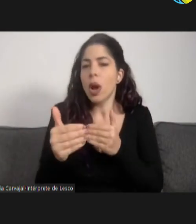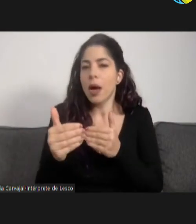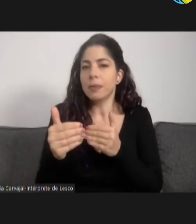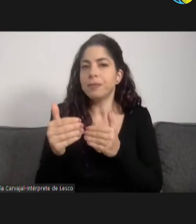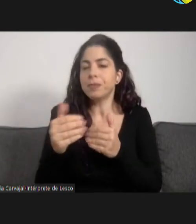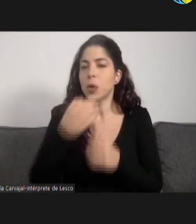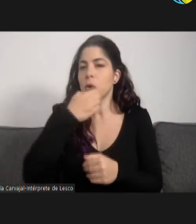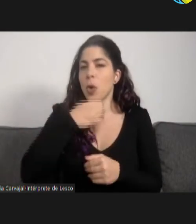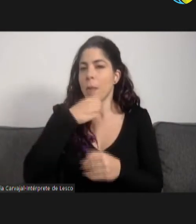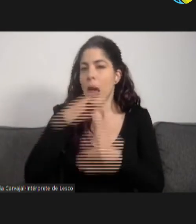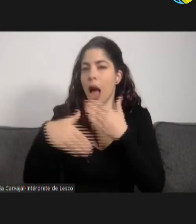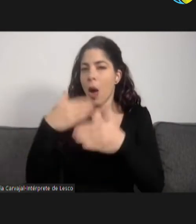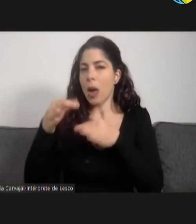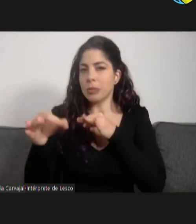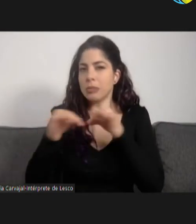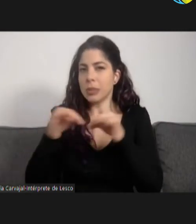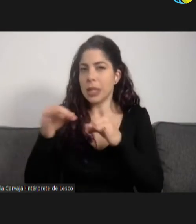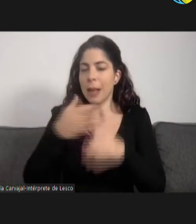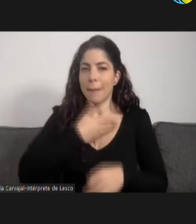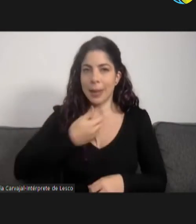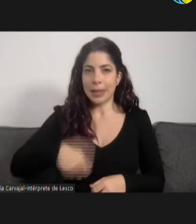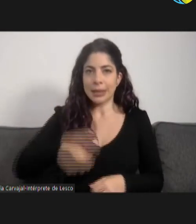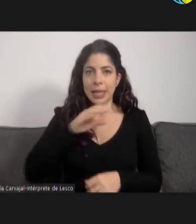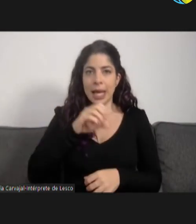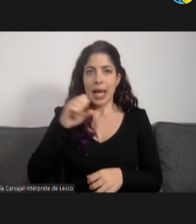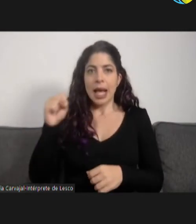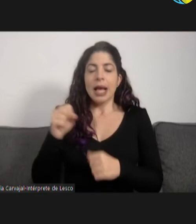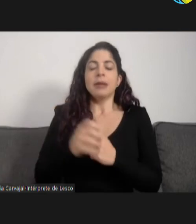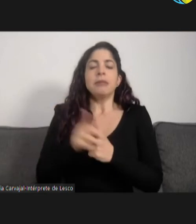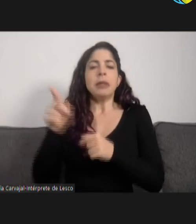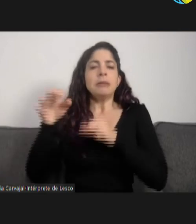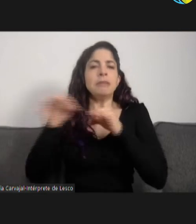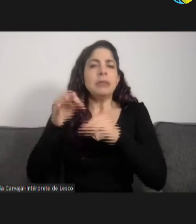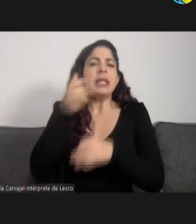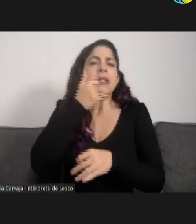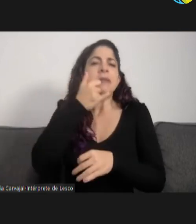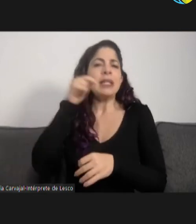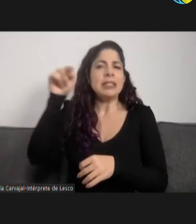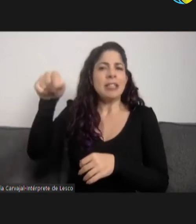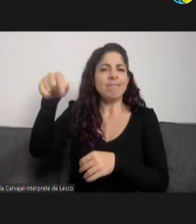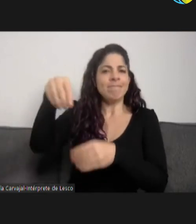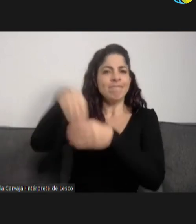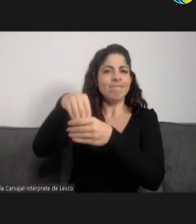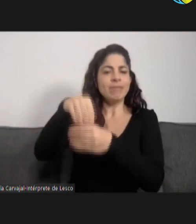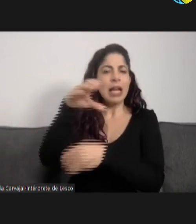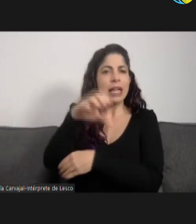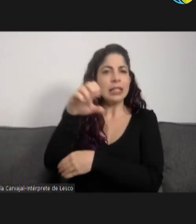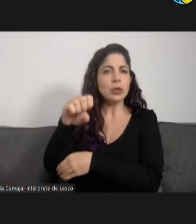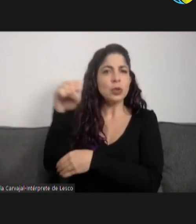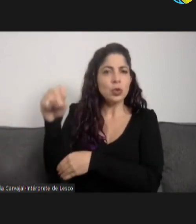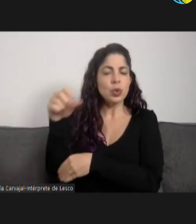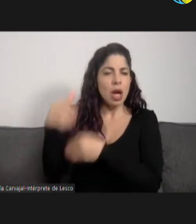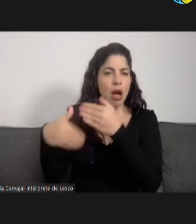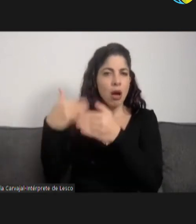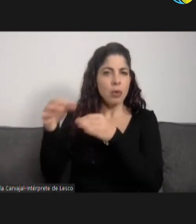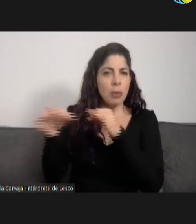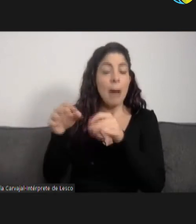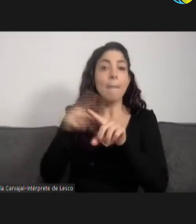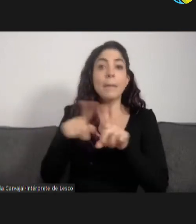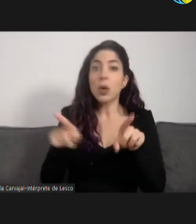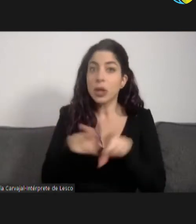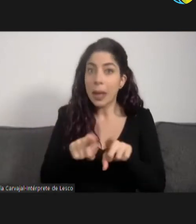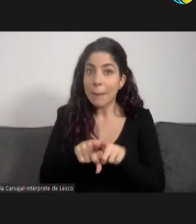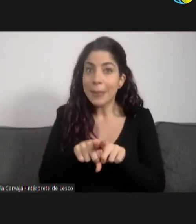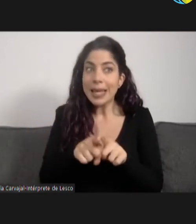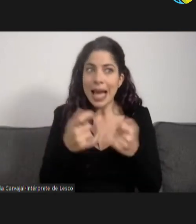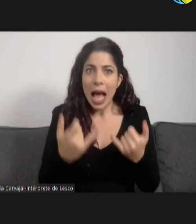Román Macaya se va a referir, el presidente ejecutivo de la Caja se va a referir a lo que está pasando específicamente dentro de la Caja Costarricense de Seguro Social, pero también